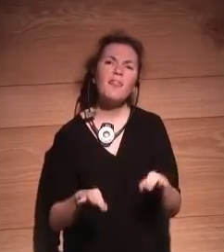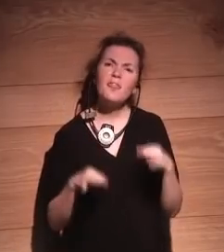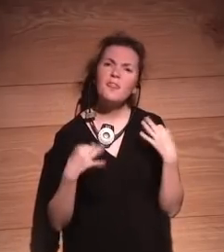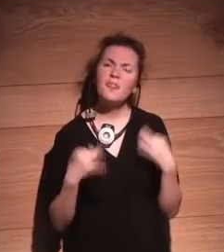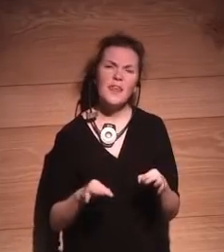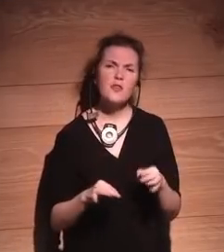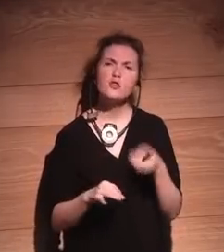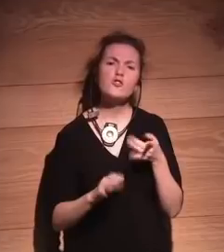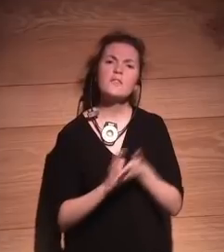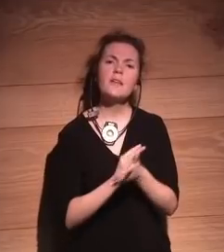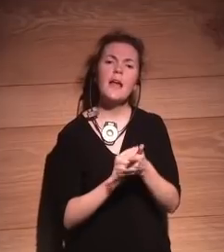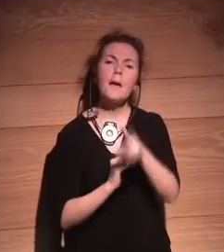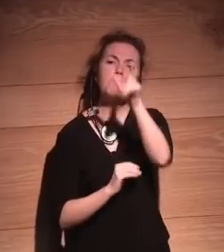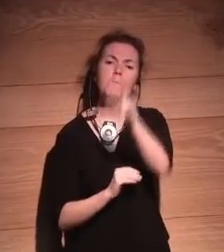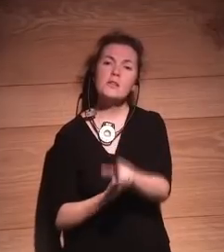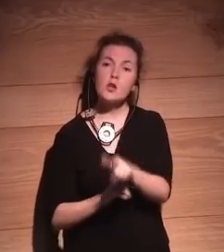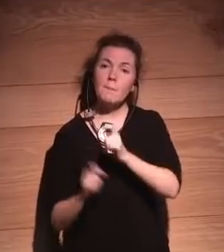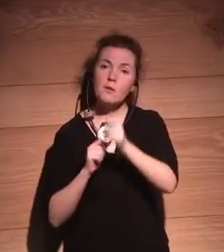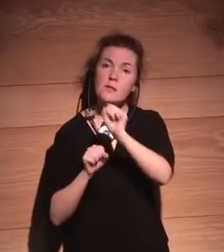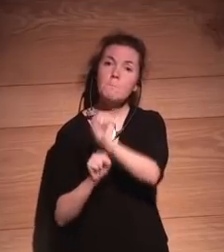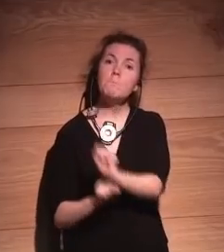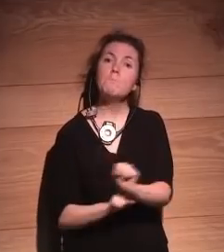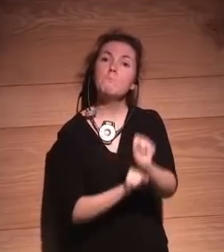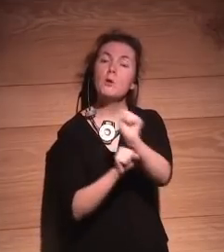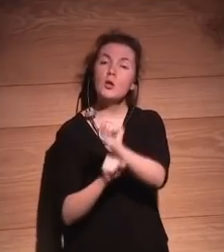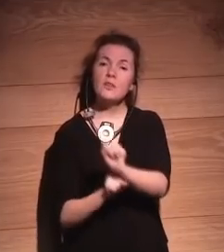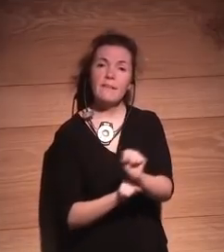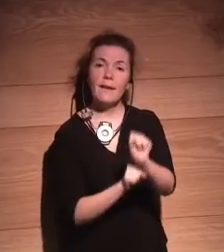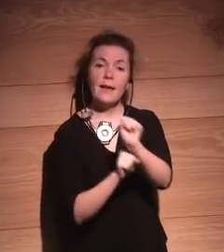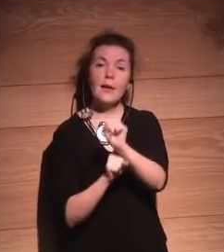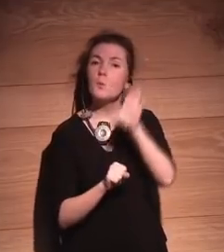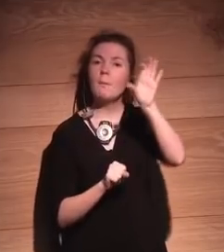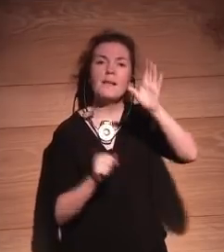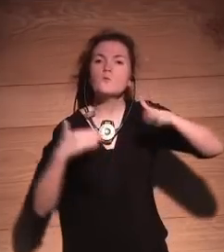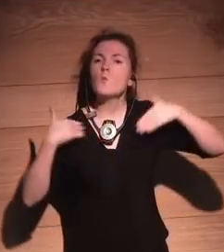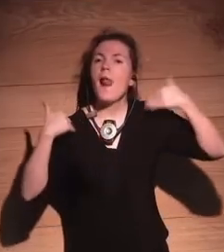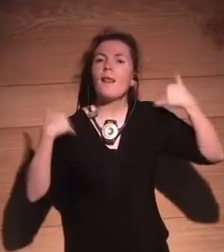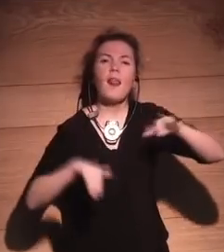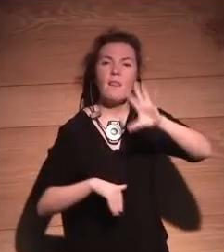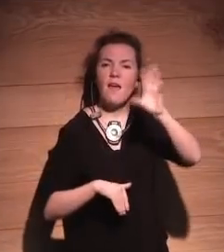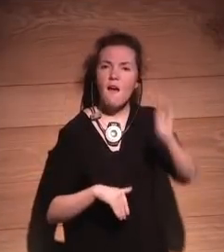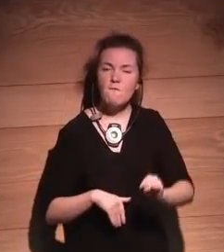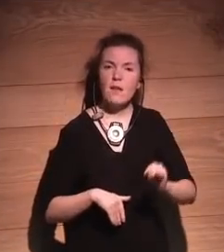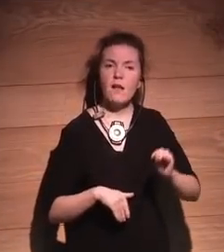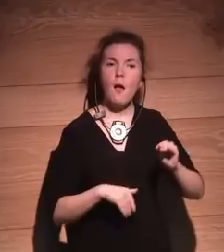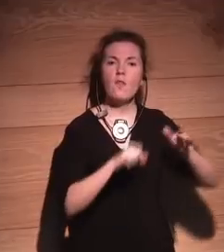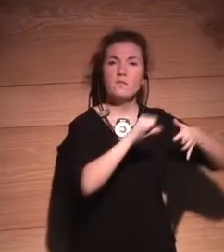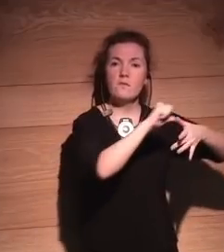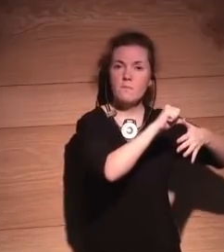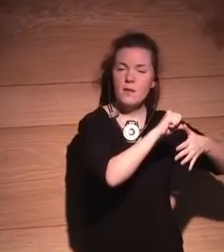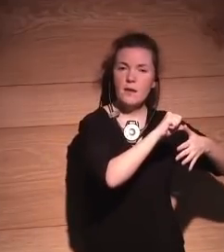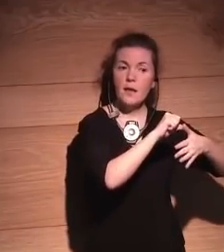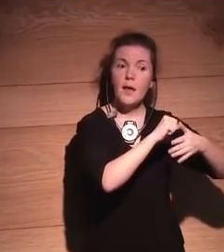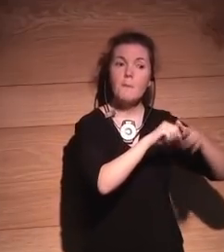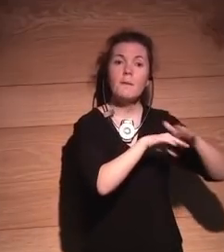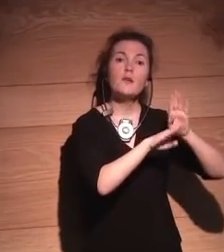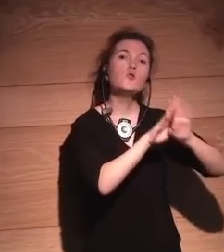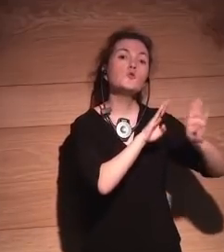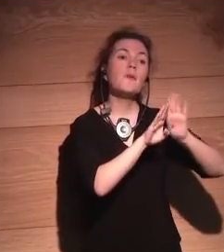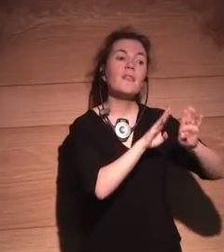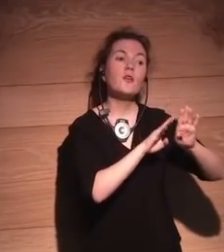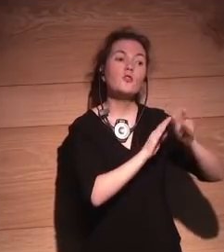como proteger a un periodista en un país cualquiera de África o de América de que sus vecinos no quieran